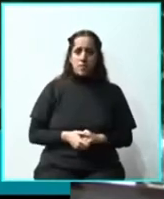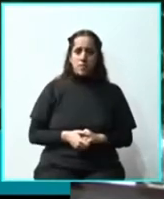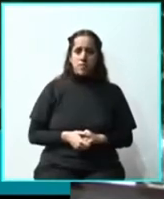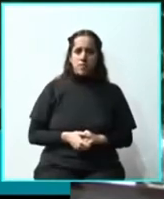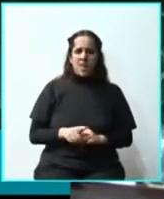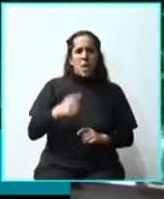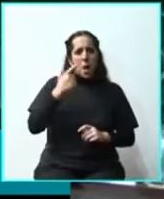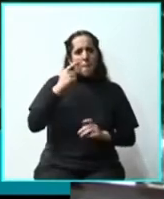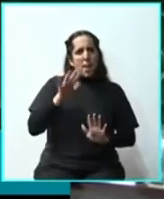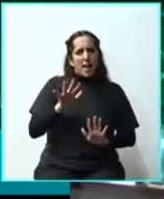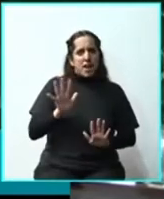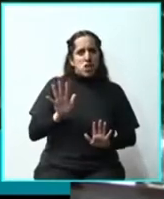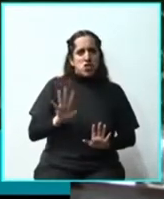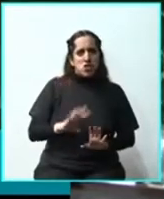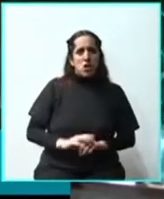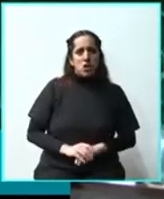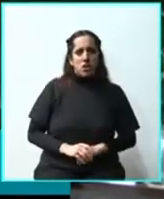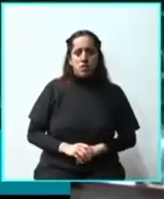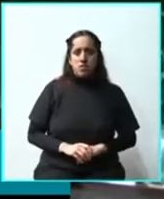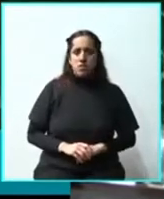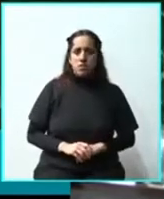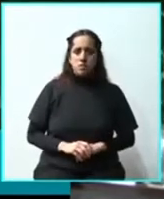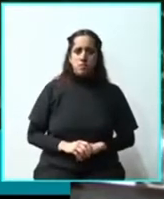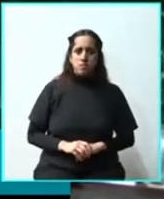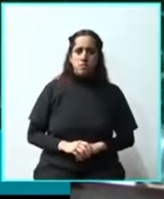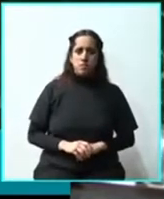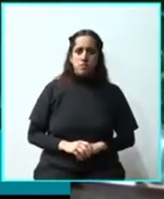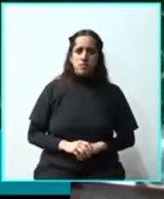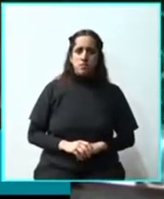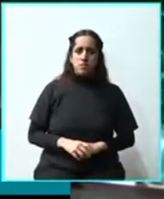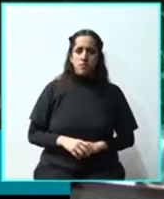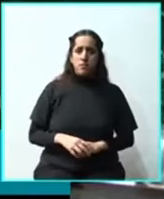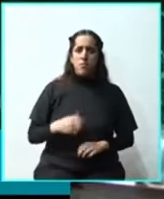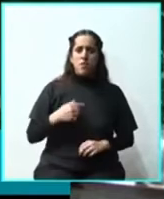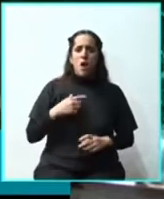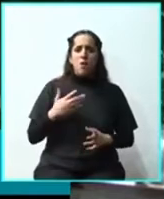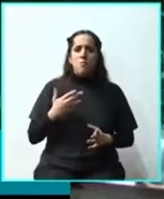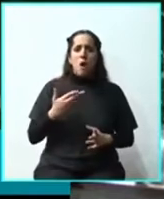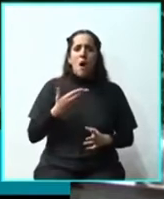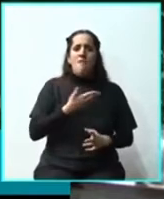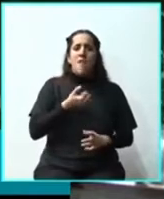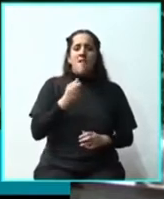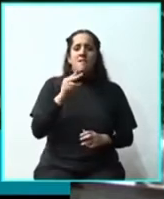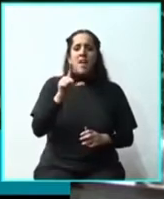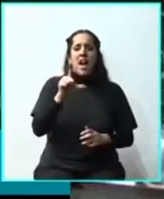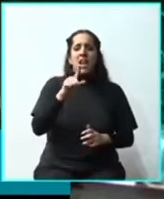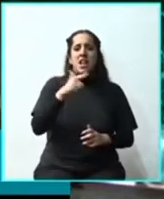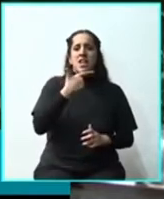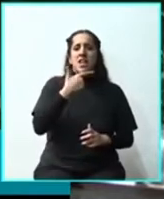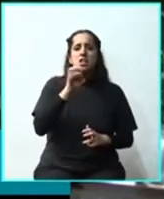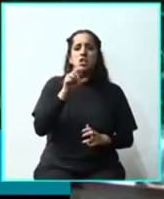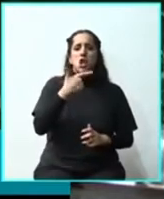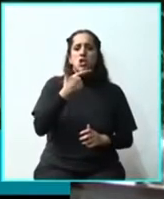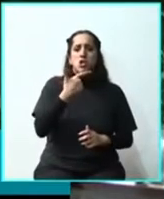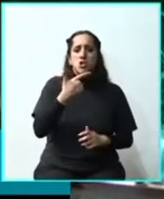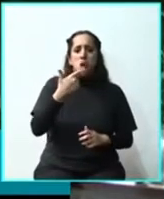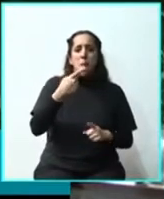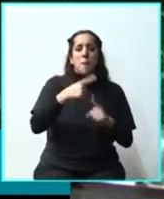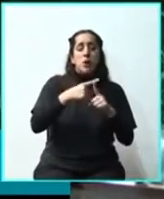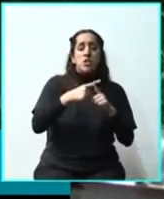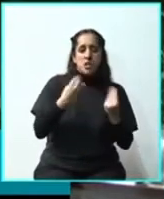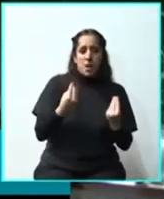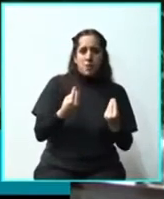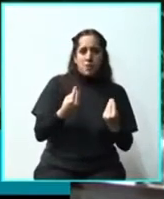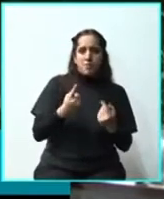qué peligroso, ¿no? Que genera muchos falsos positivos esta identificación biométrica, porque obviamente hay alguien